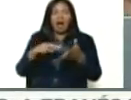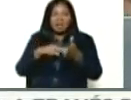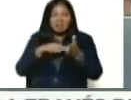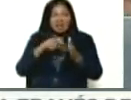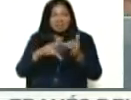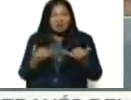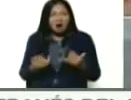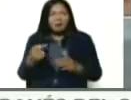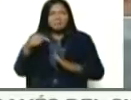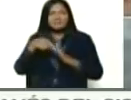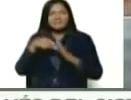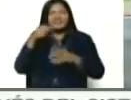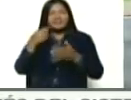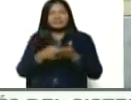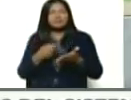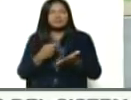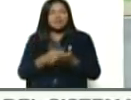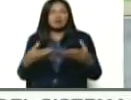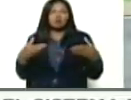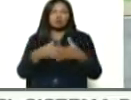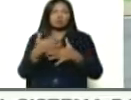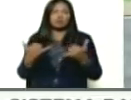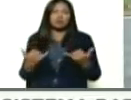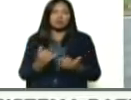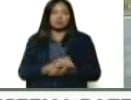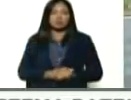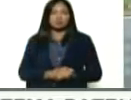financiar grupos terroristas